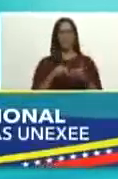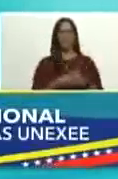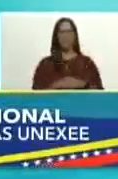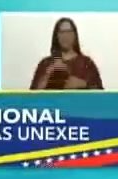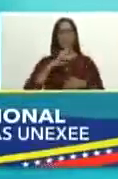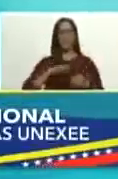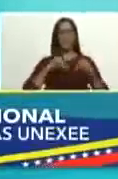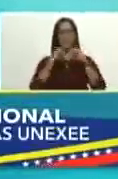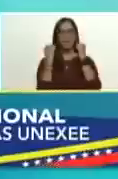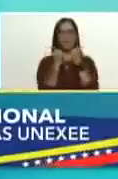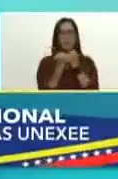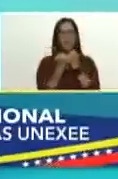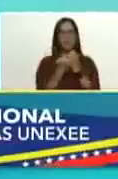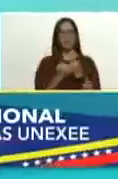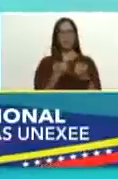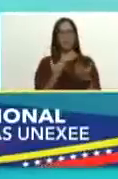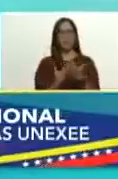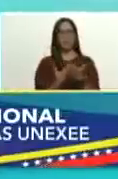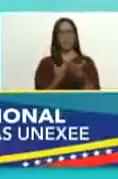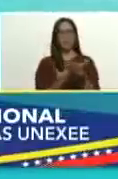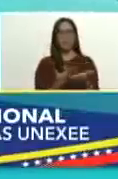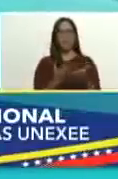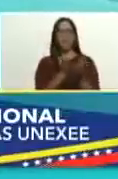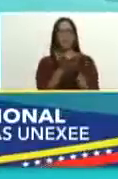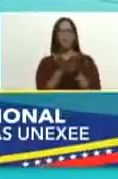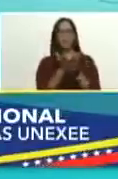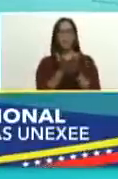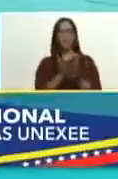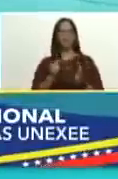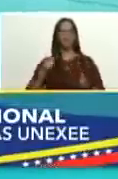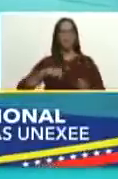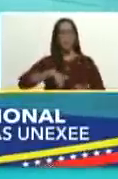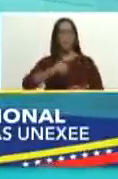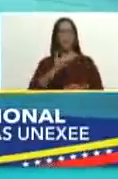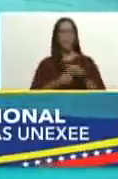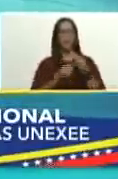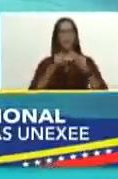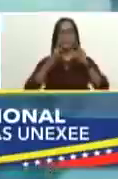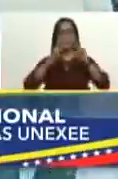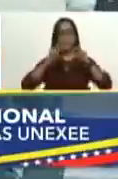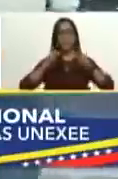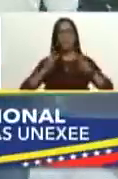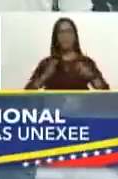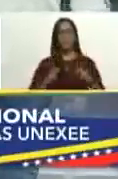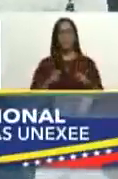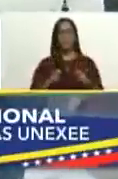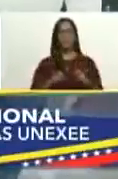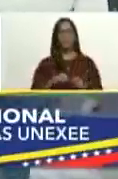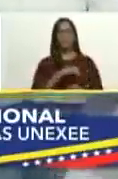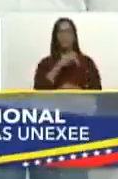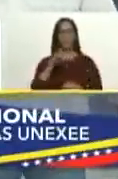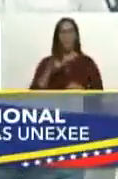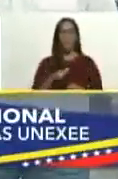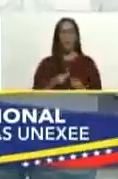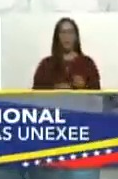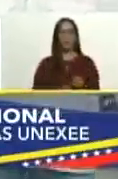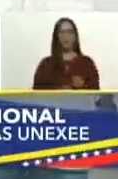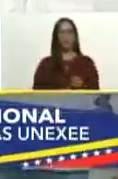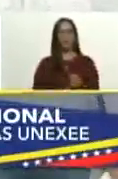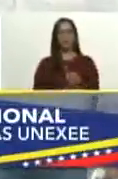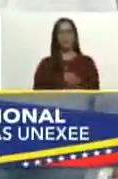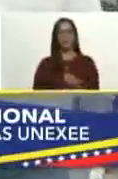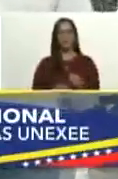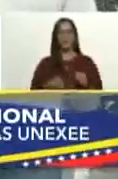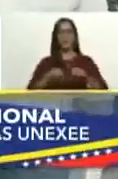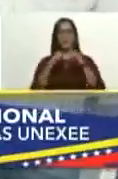computación, donde los estudiantes tienen la posibilidad de hacer sus investigaciones. Igualmente, la sala